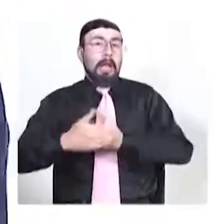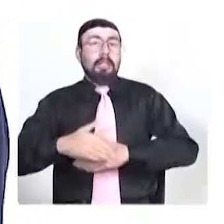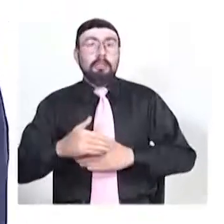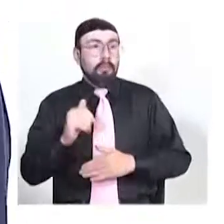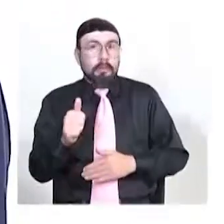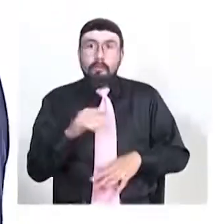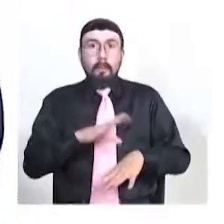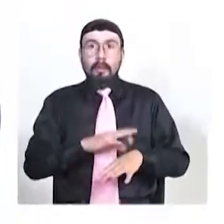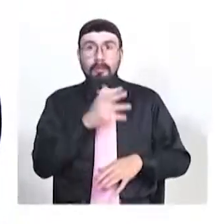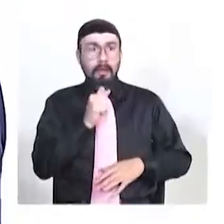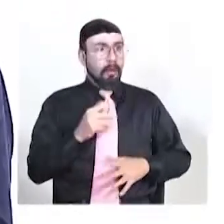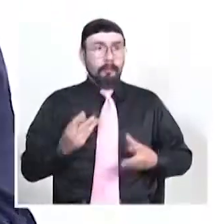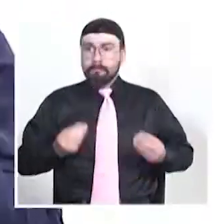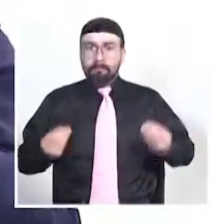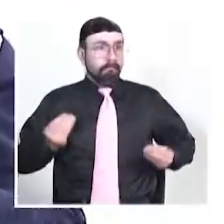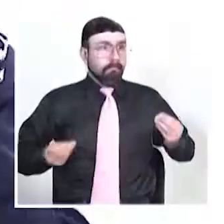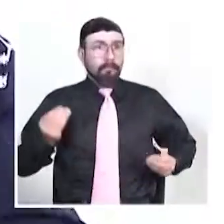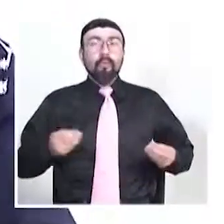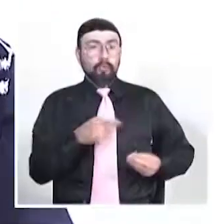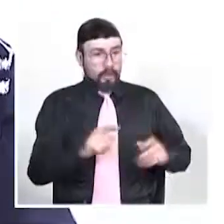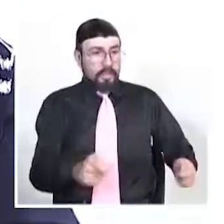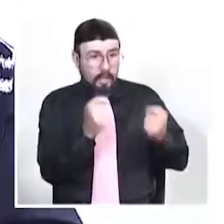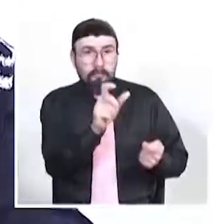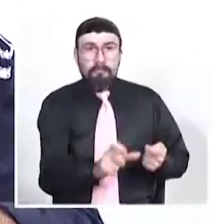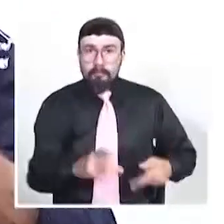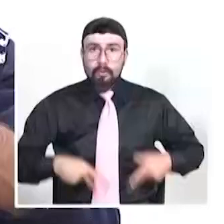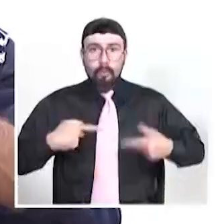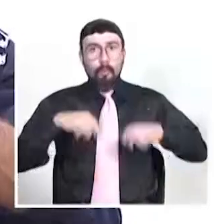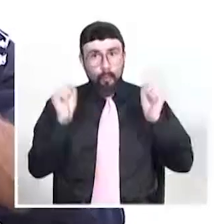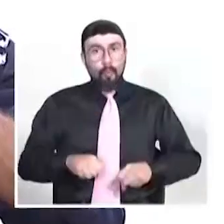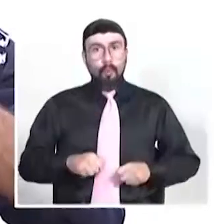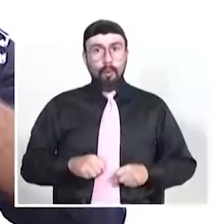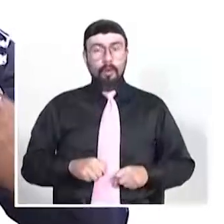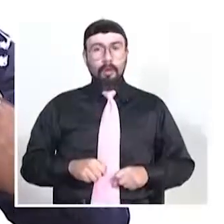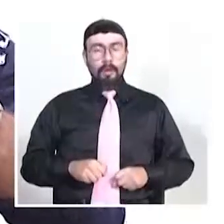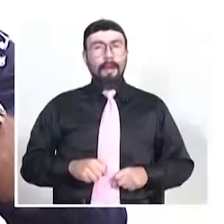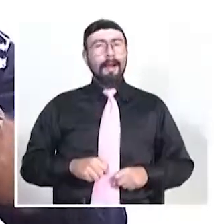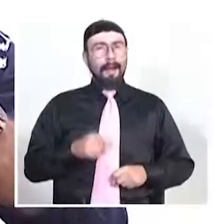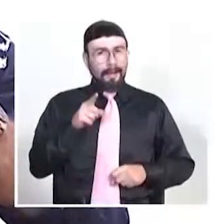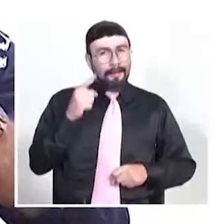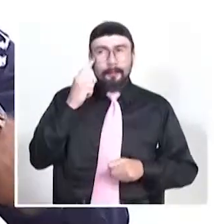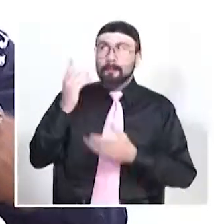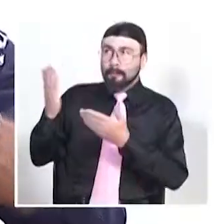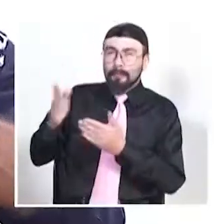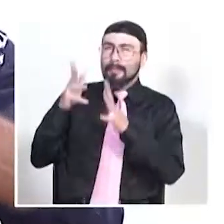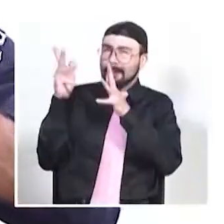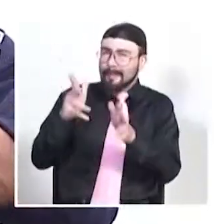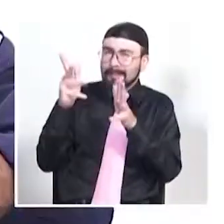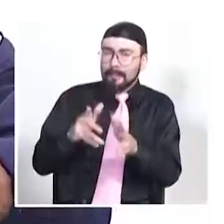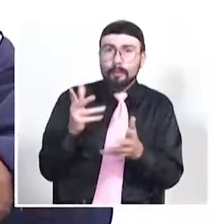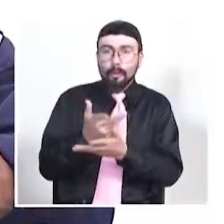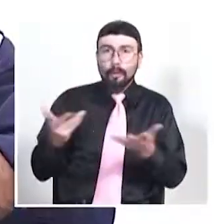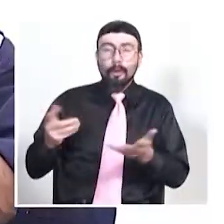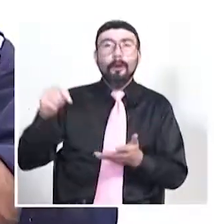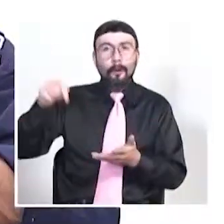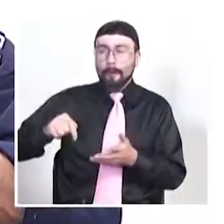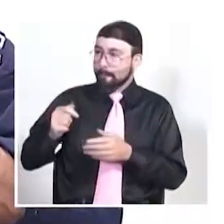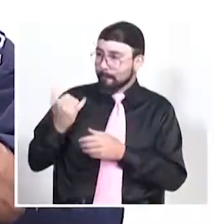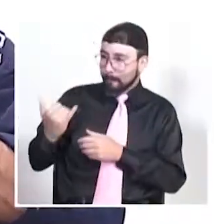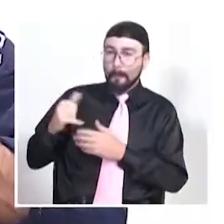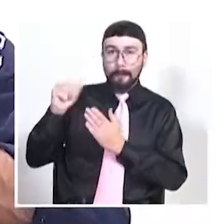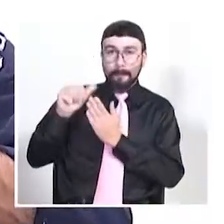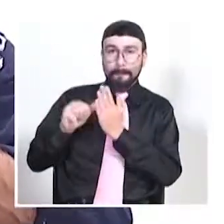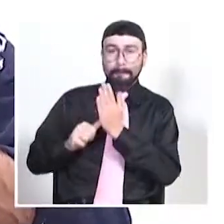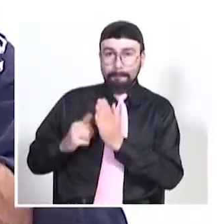ser médicos y le pueden salvar la vida a una persona, simplemente aprendiendo cosas que doy a través del programa